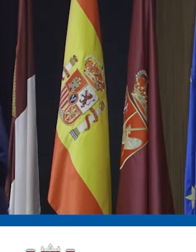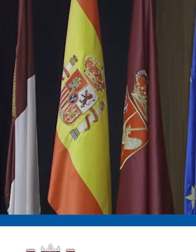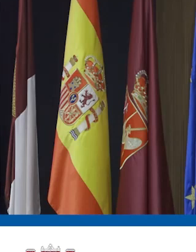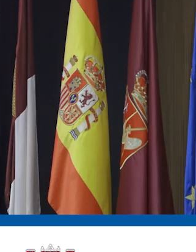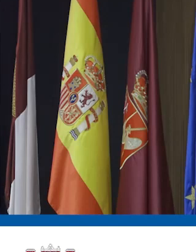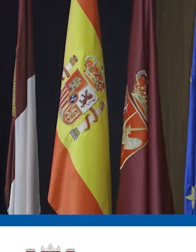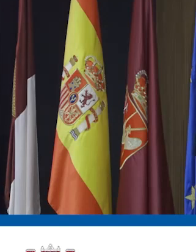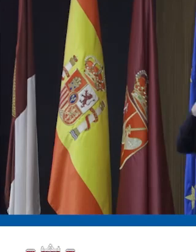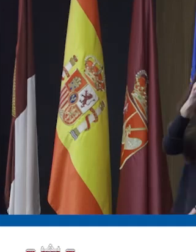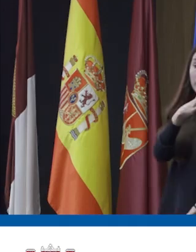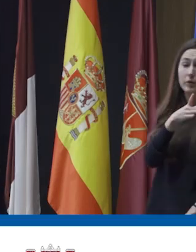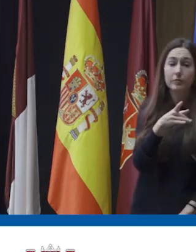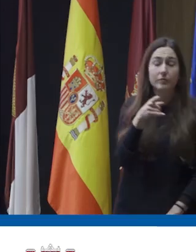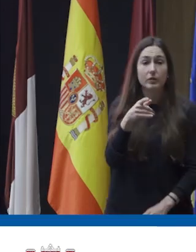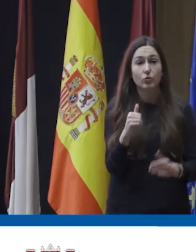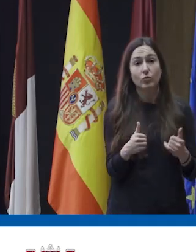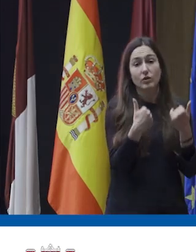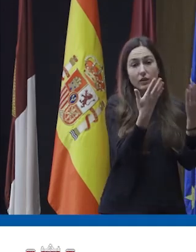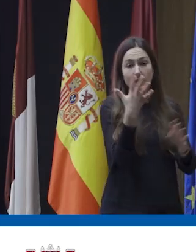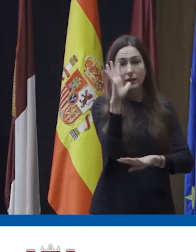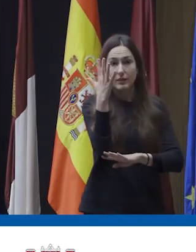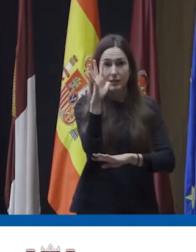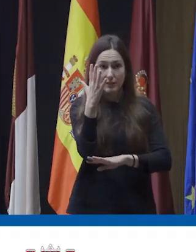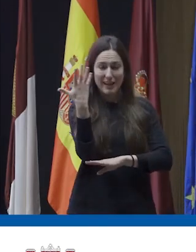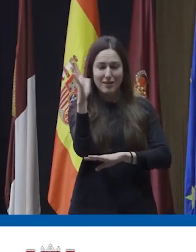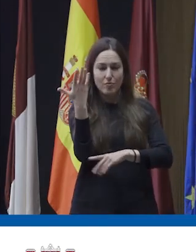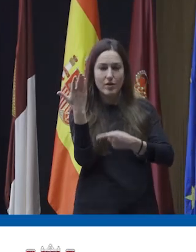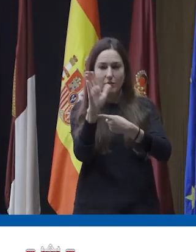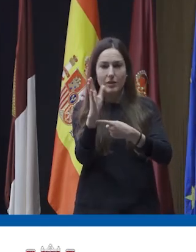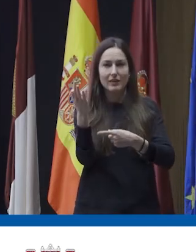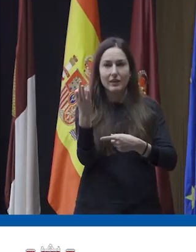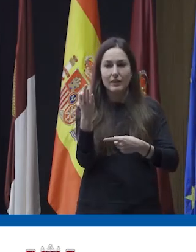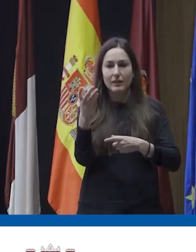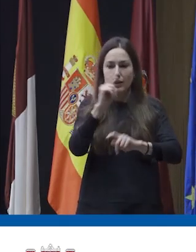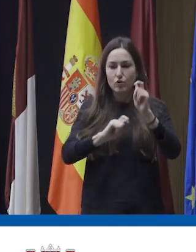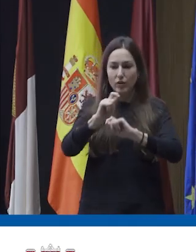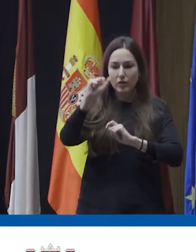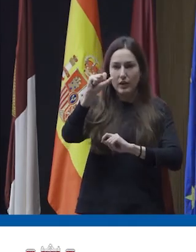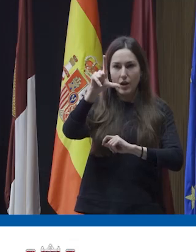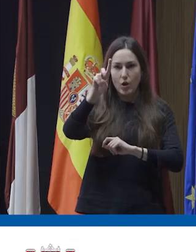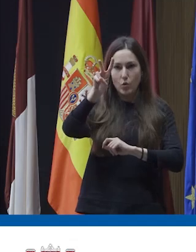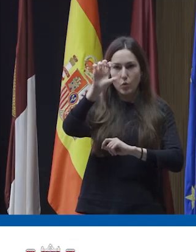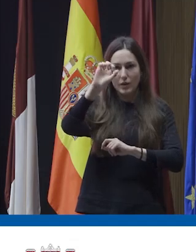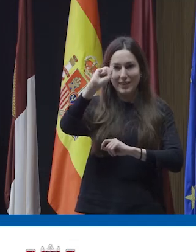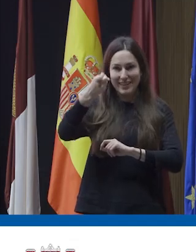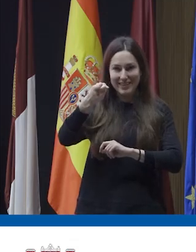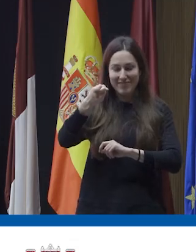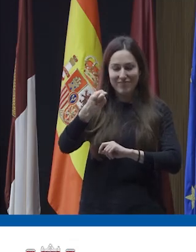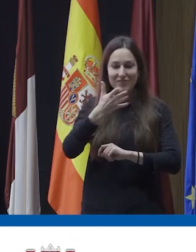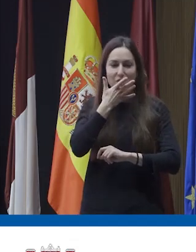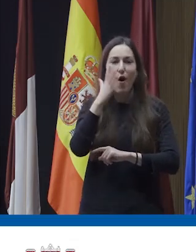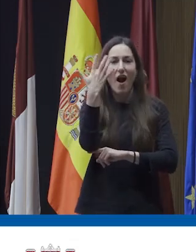Bueno, pues esto es un detalle, es la encina, que es el árbol que representa a la asociación, al UEX.